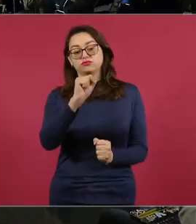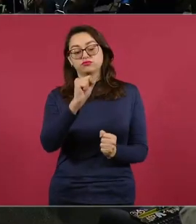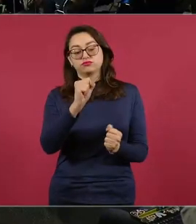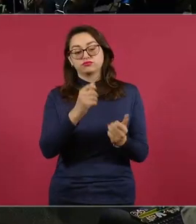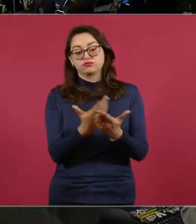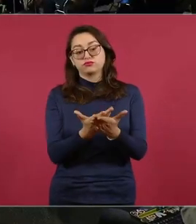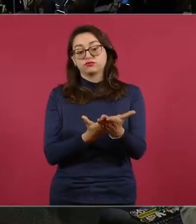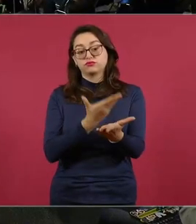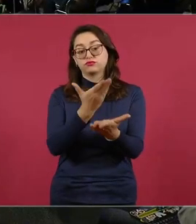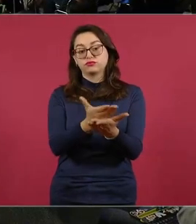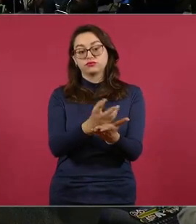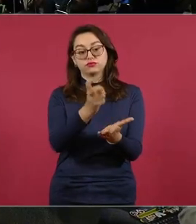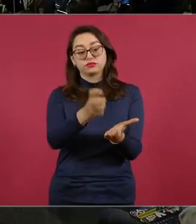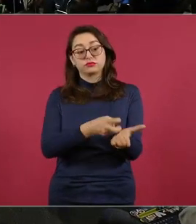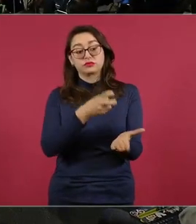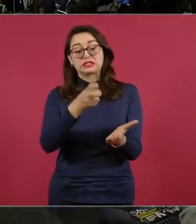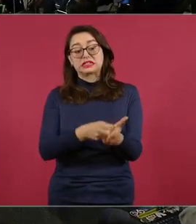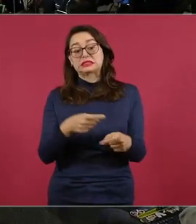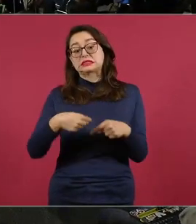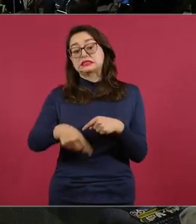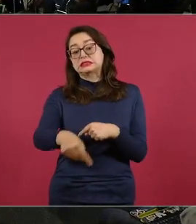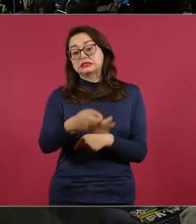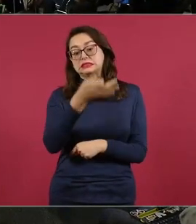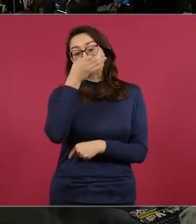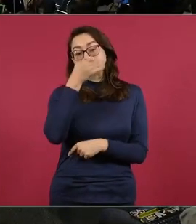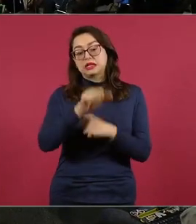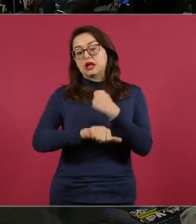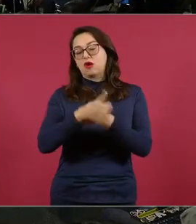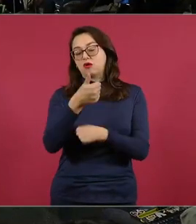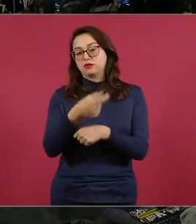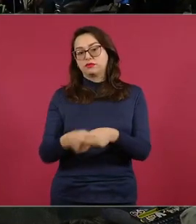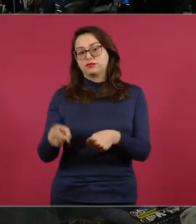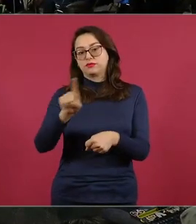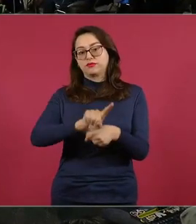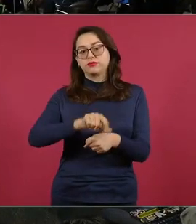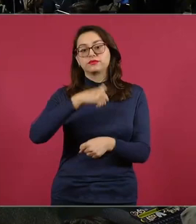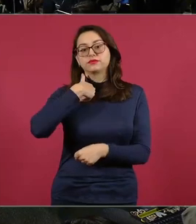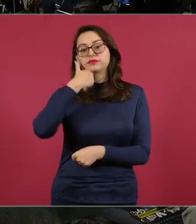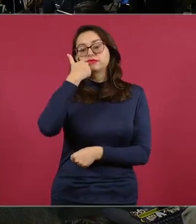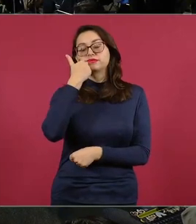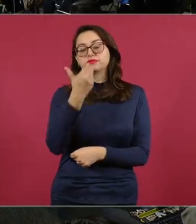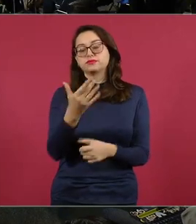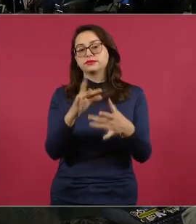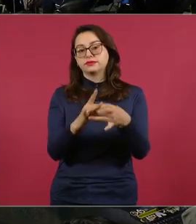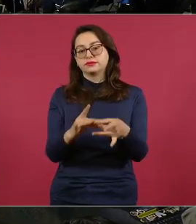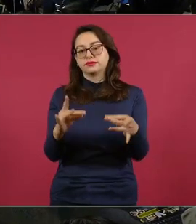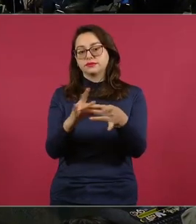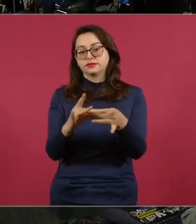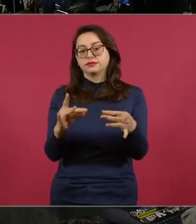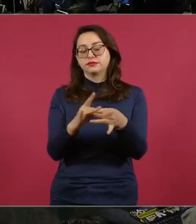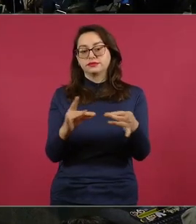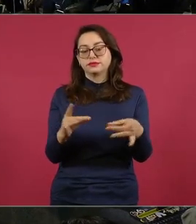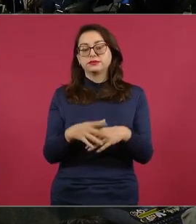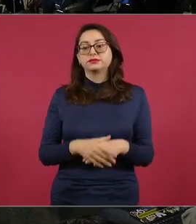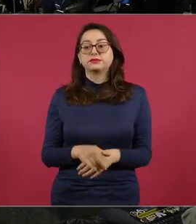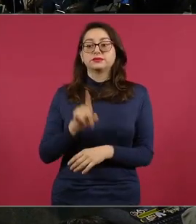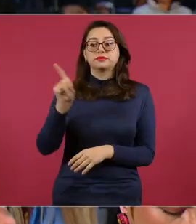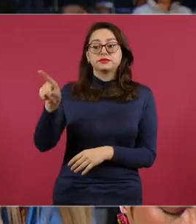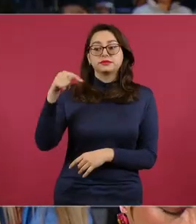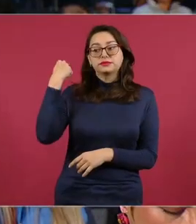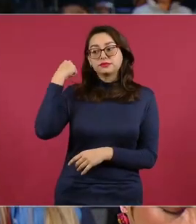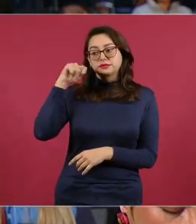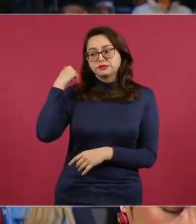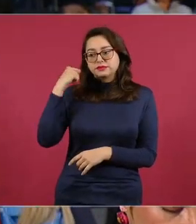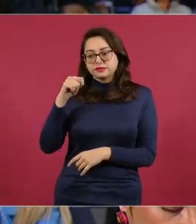11 días del 5 de febrero, quiero retomar, compartirle que en el sistema informativo de Tabasco me permitía hacer